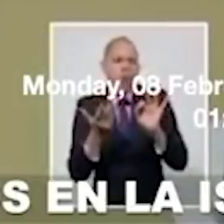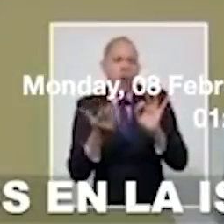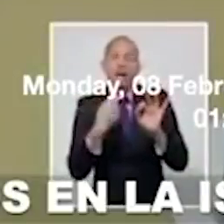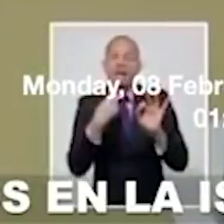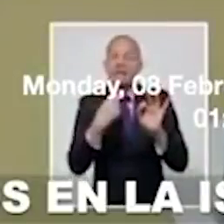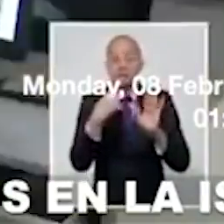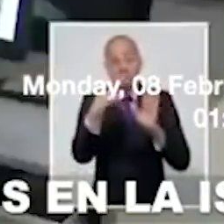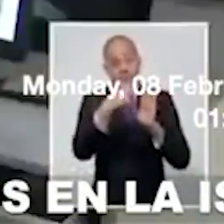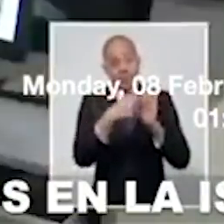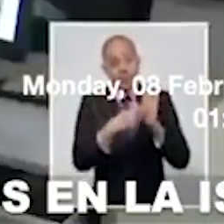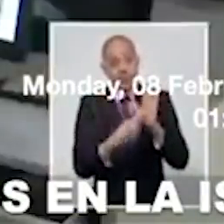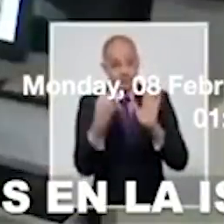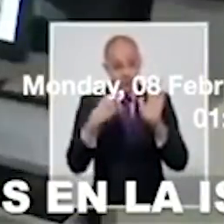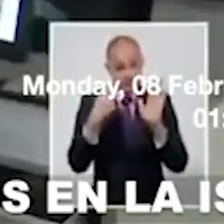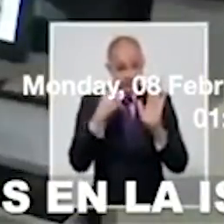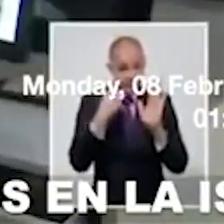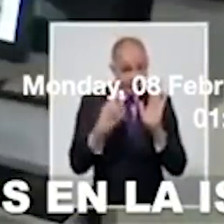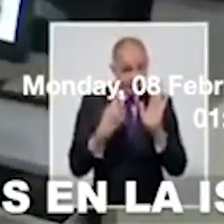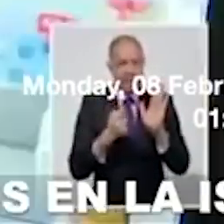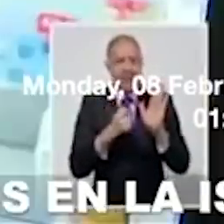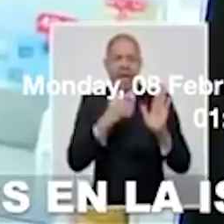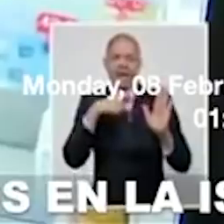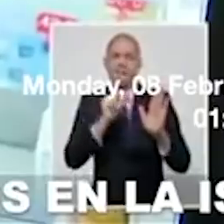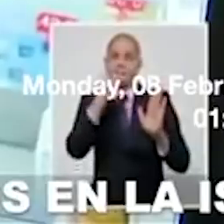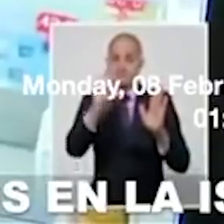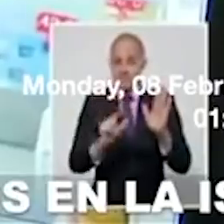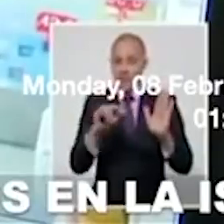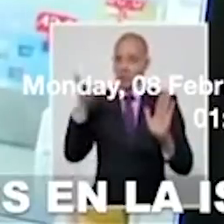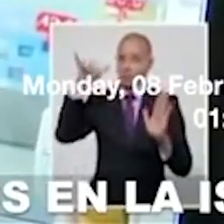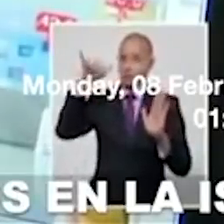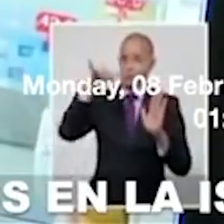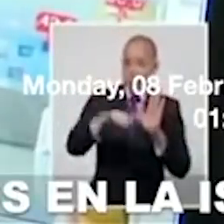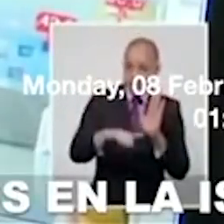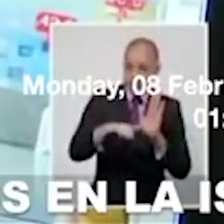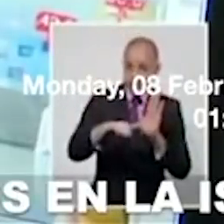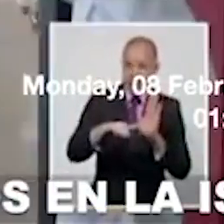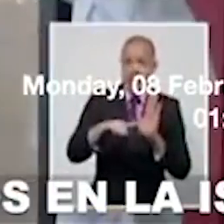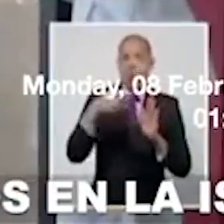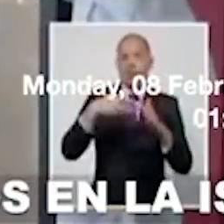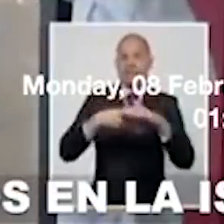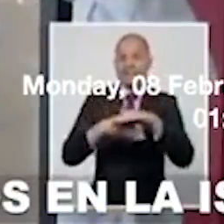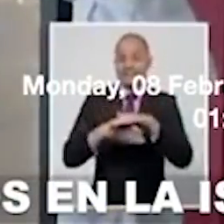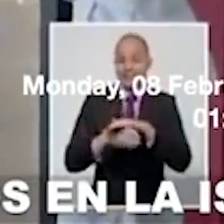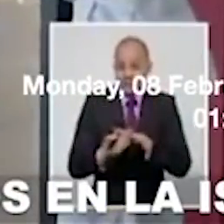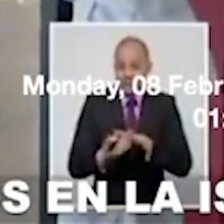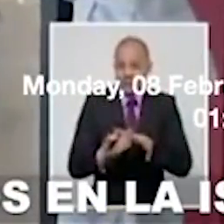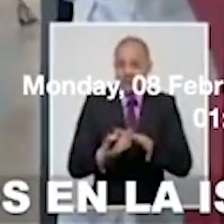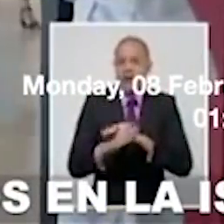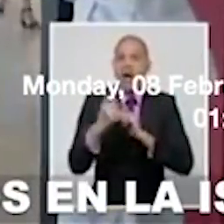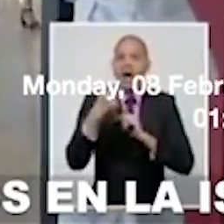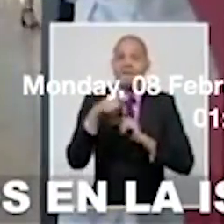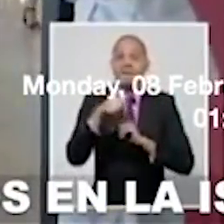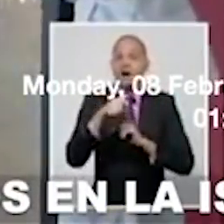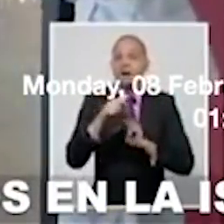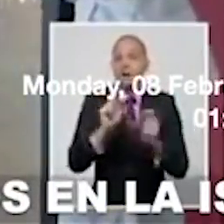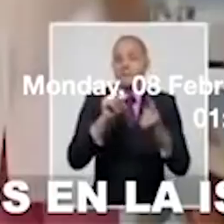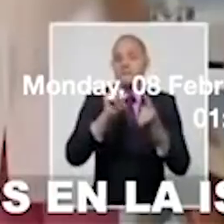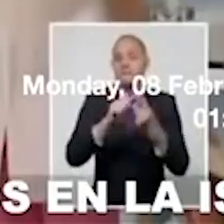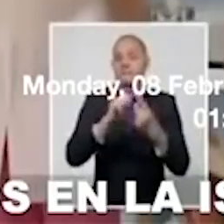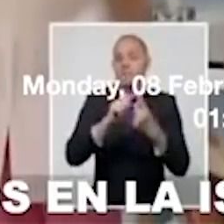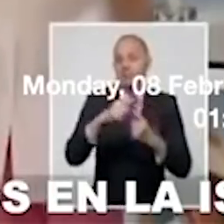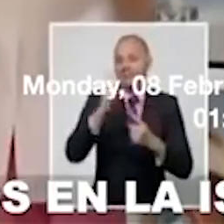república dominicana y haití limitó además osea suspendió los vuelos a guyana y a